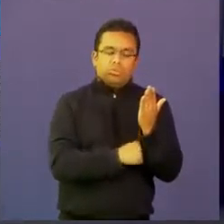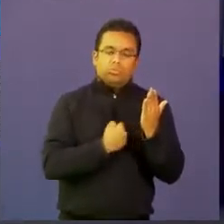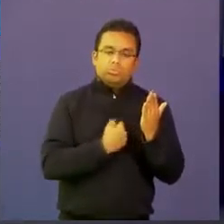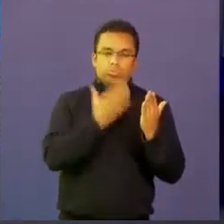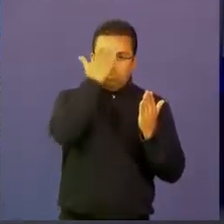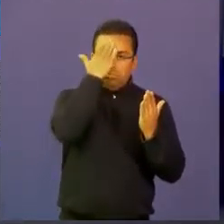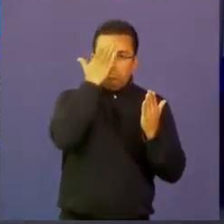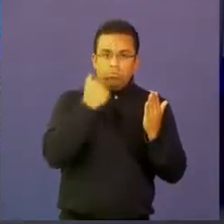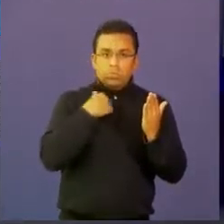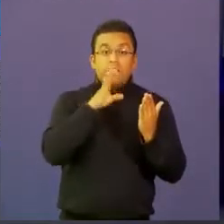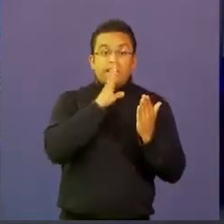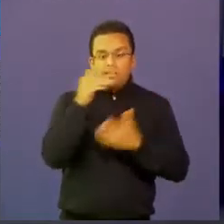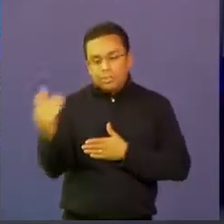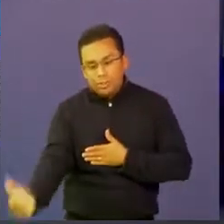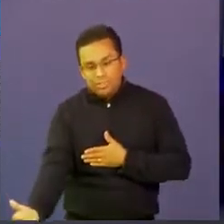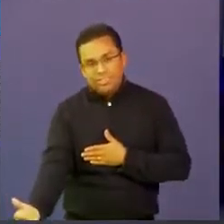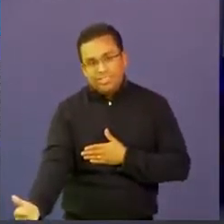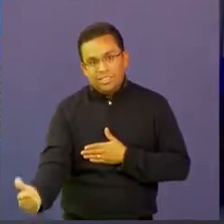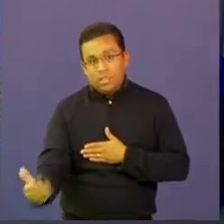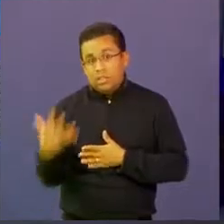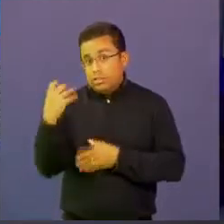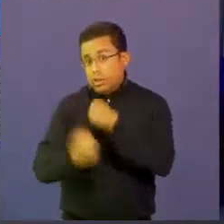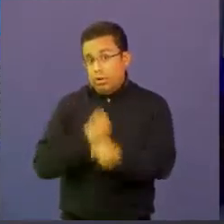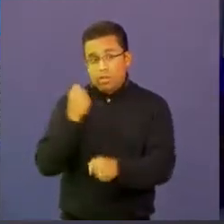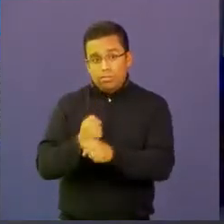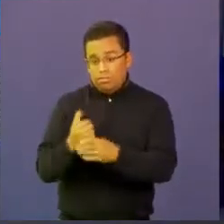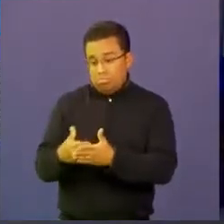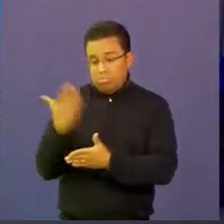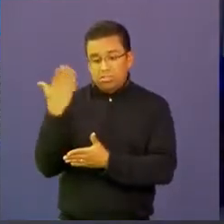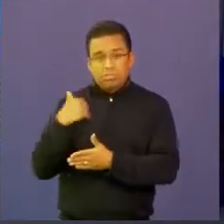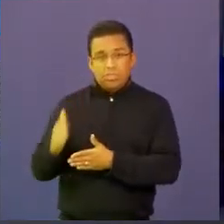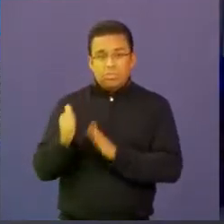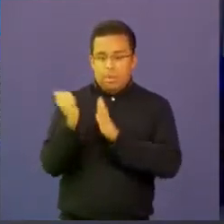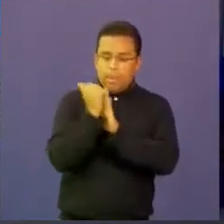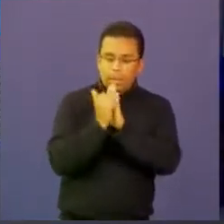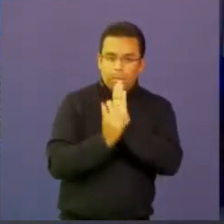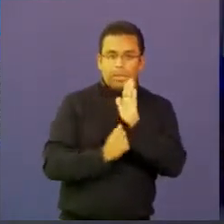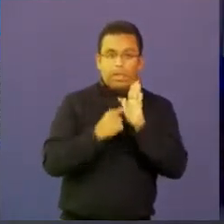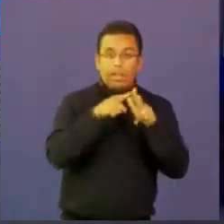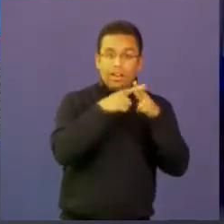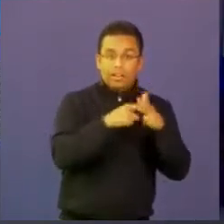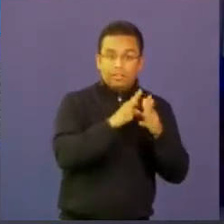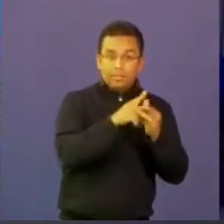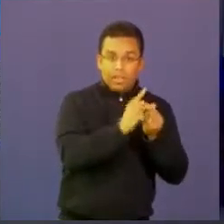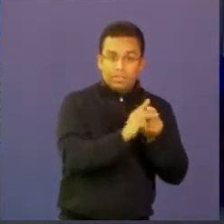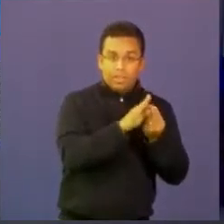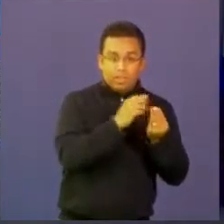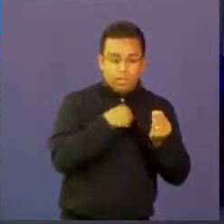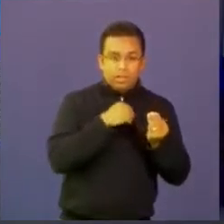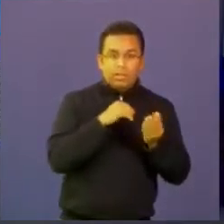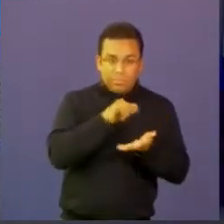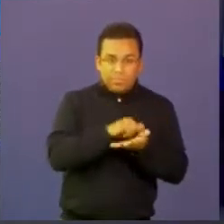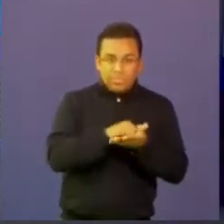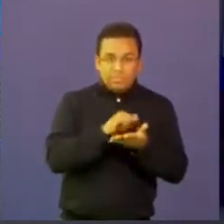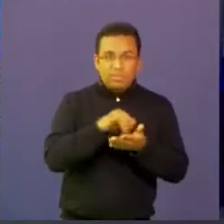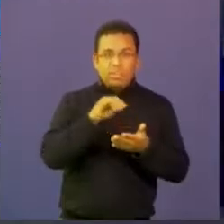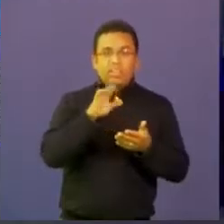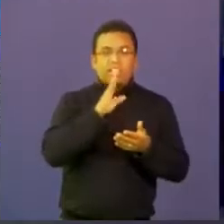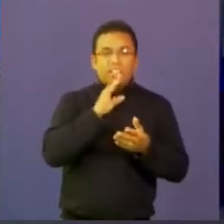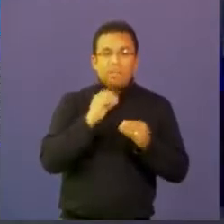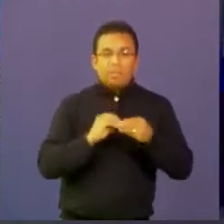muy chiquitos desde los cinco años pueden trabajar en esa herramienta que tienen los muñecitos de Frozen